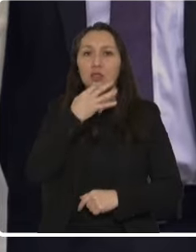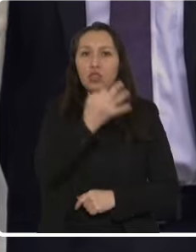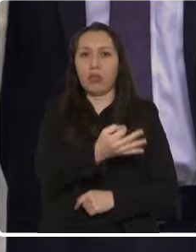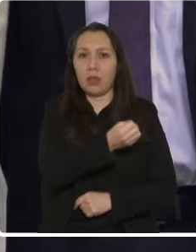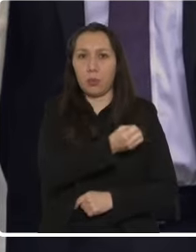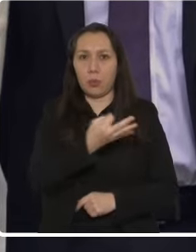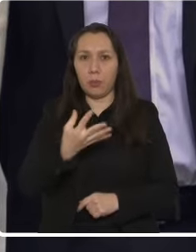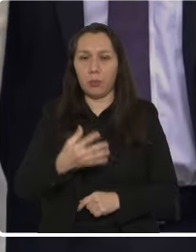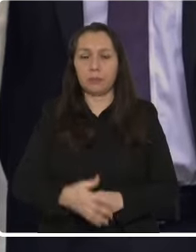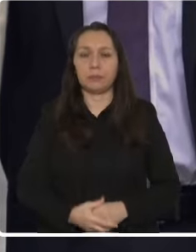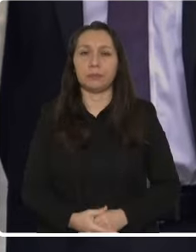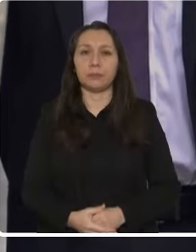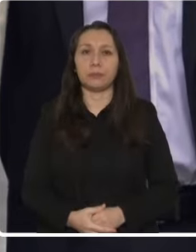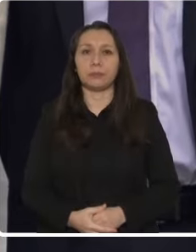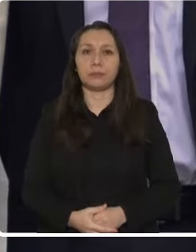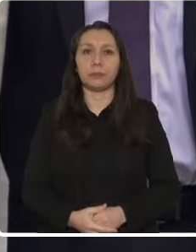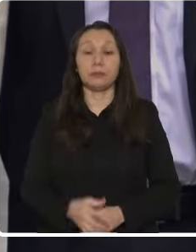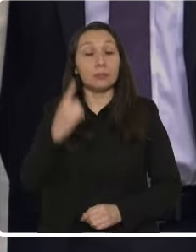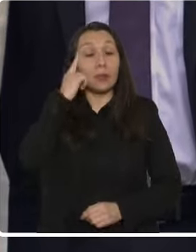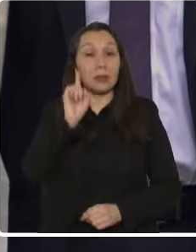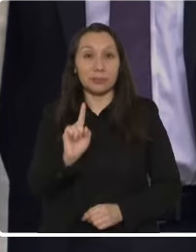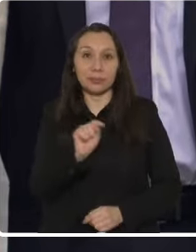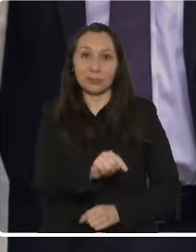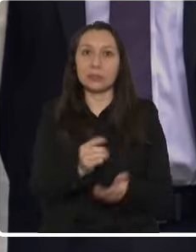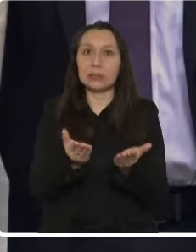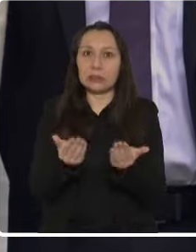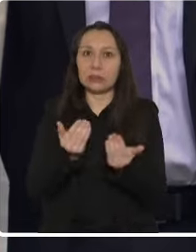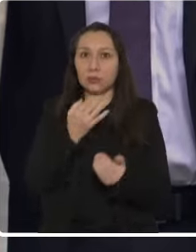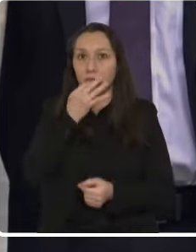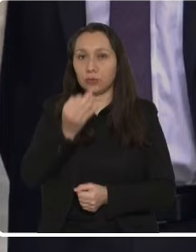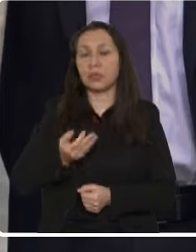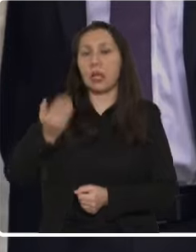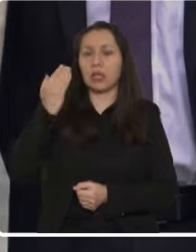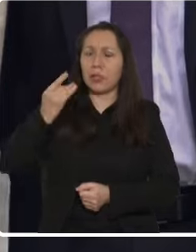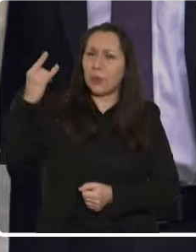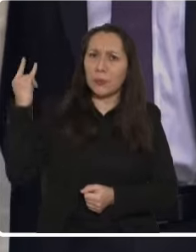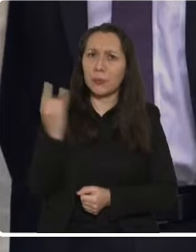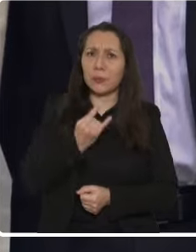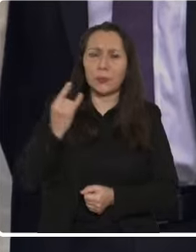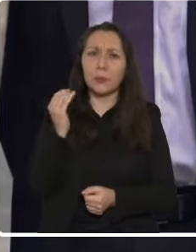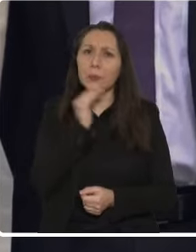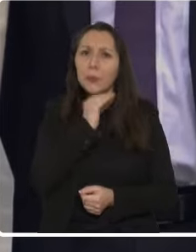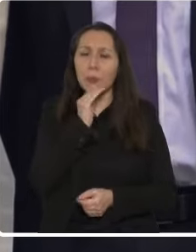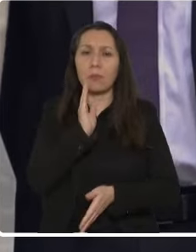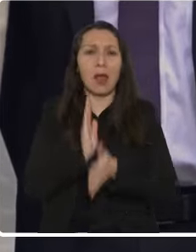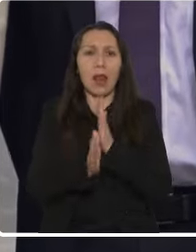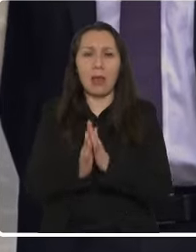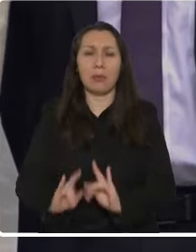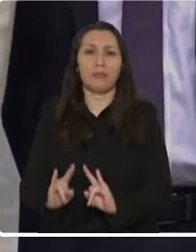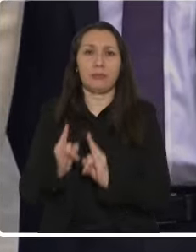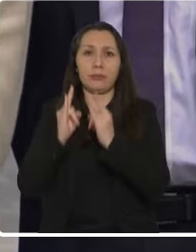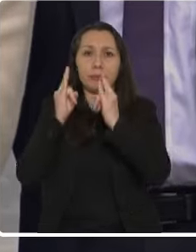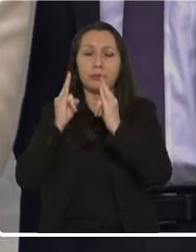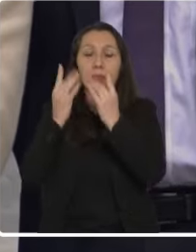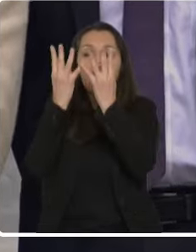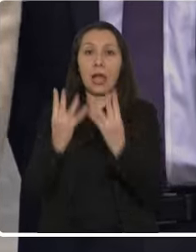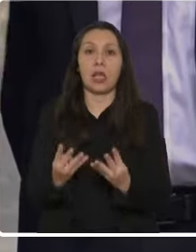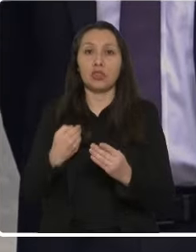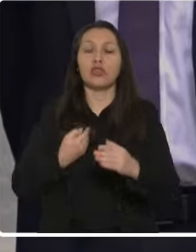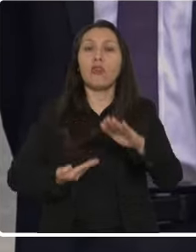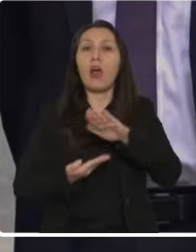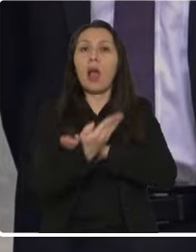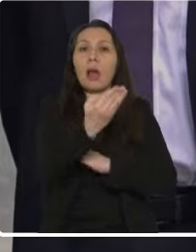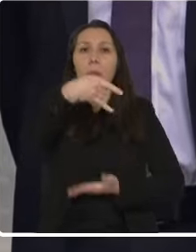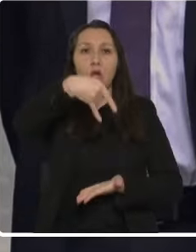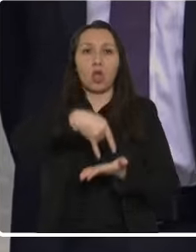anteriormente. Pero esto requiere, como he dicho antes, sentido de urgencia. Por eso, para acelerar la construcción de esta cárcel, voy a enviar